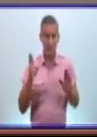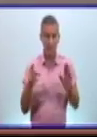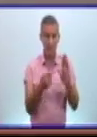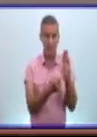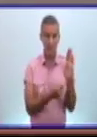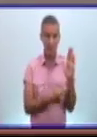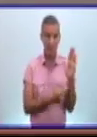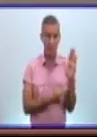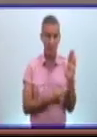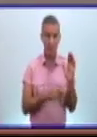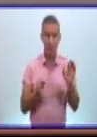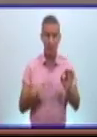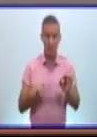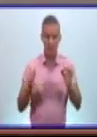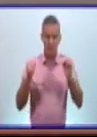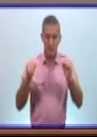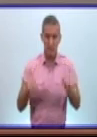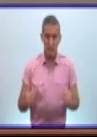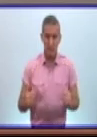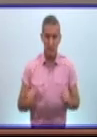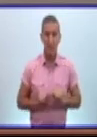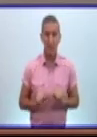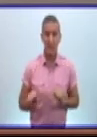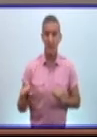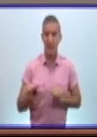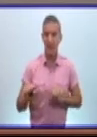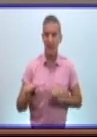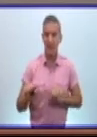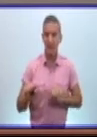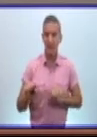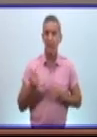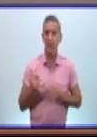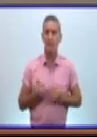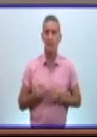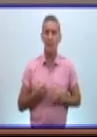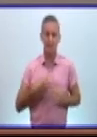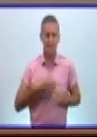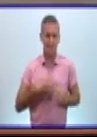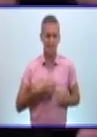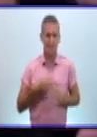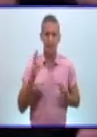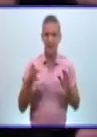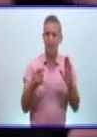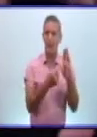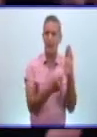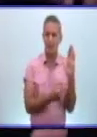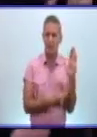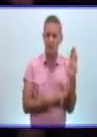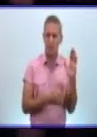mezclas las sustancias conservan sus propiedades.